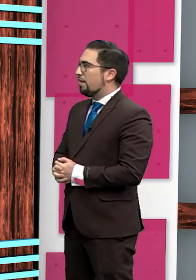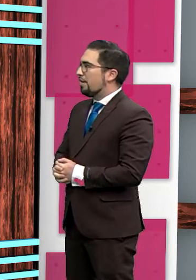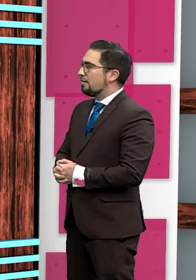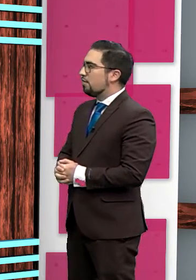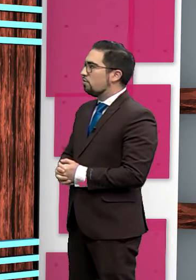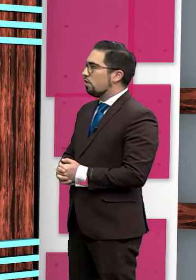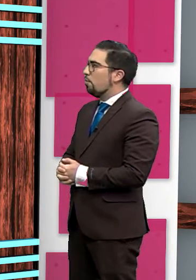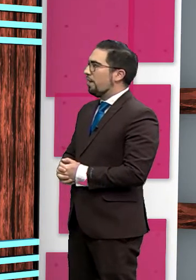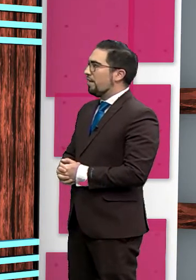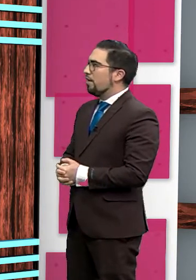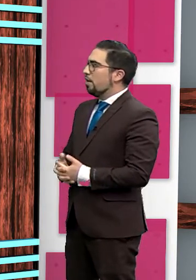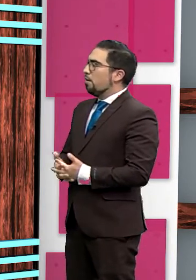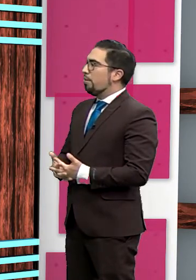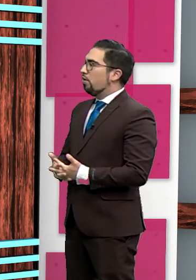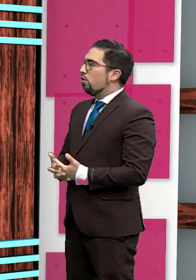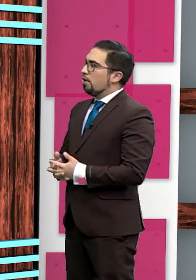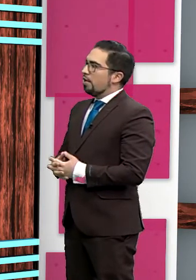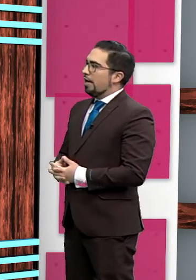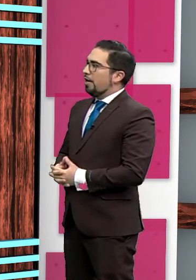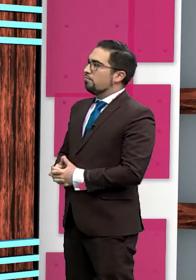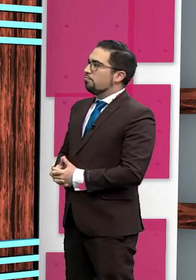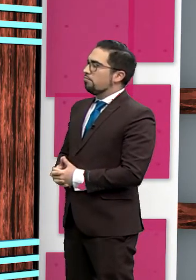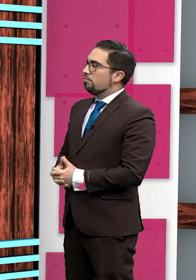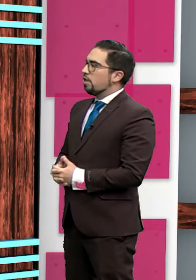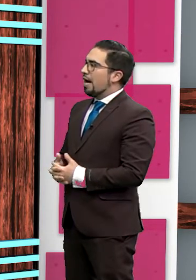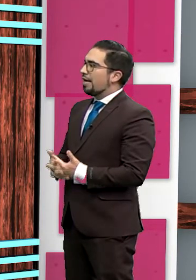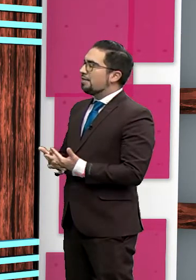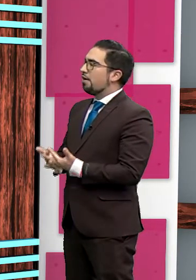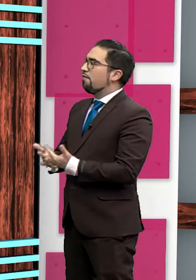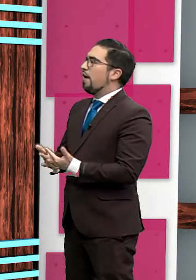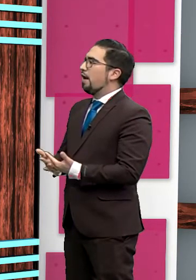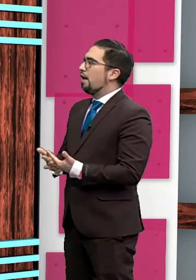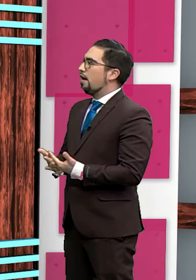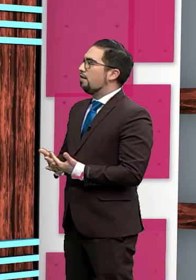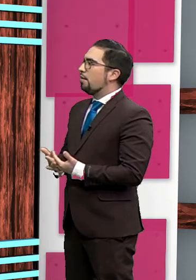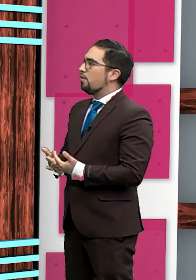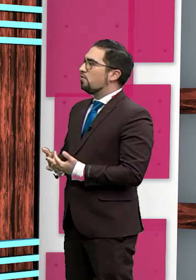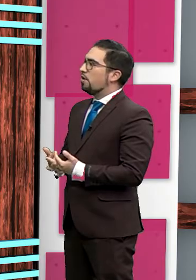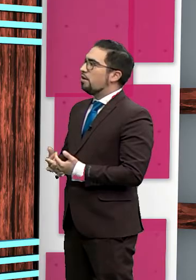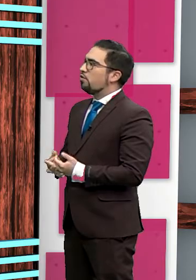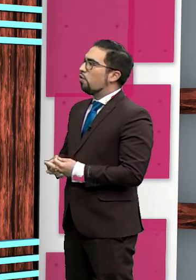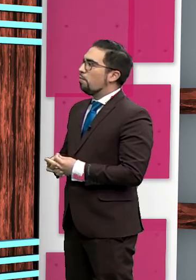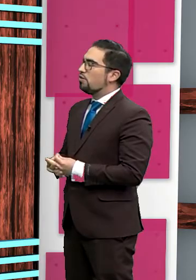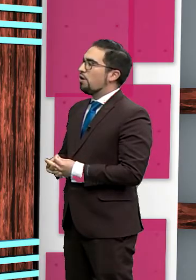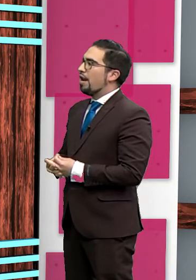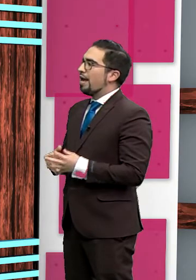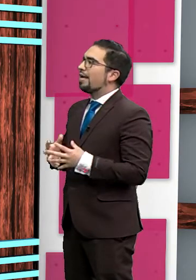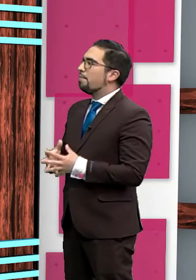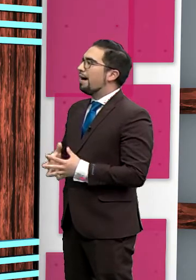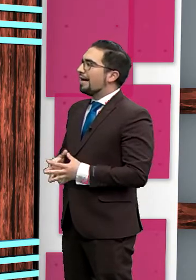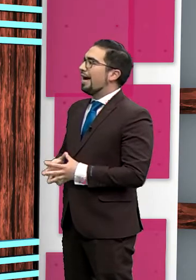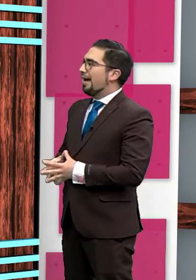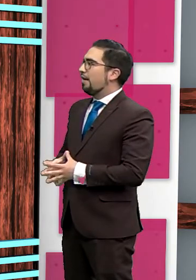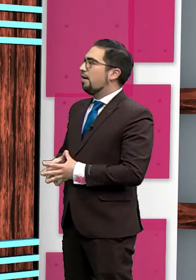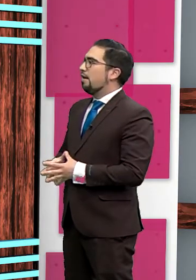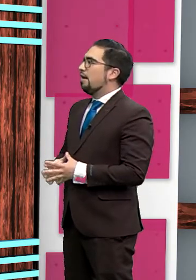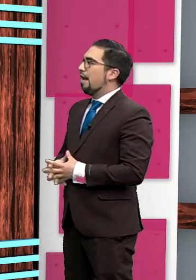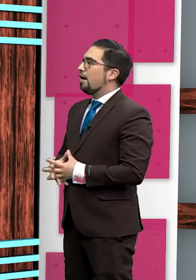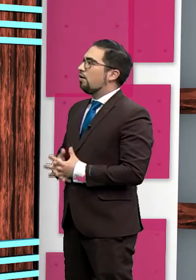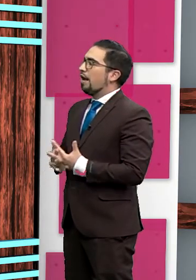señor Pedrajas ya no nos acompaña, pero ¿a qué se refiere en términos de todo el peso de la ley? ¿A quién va a